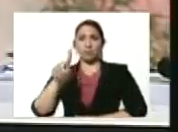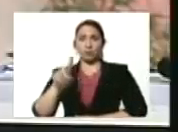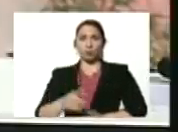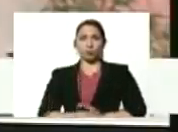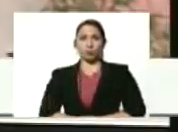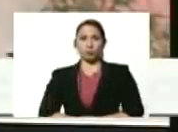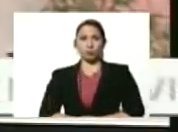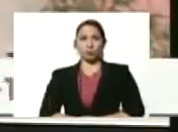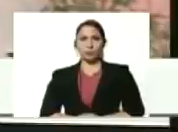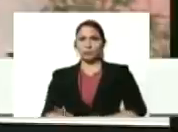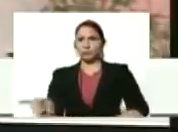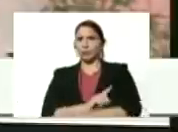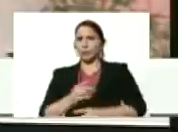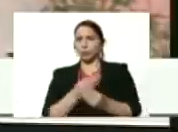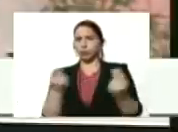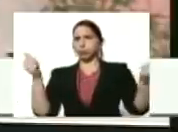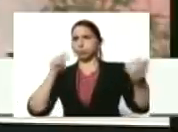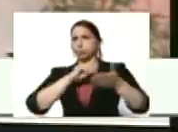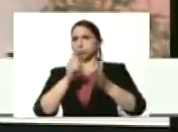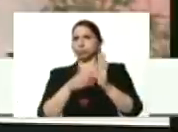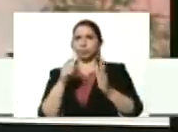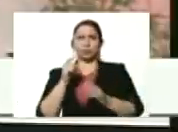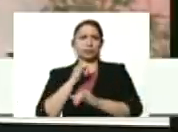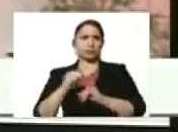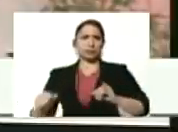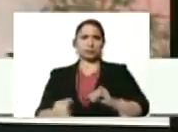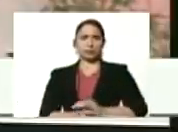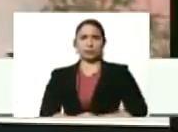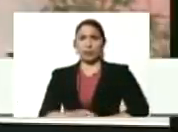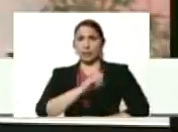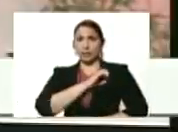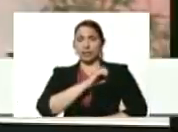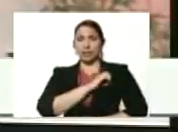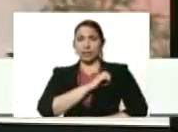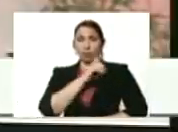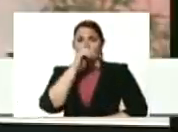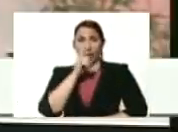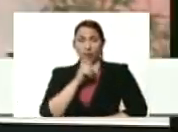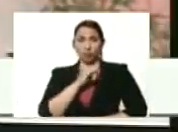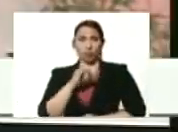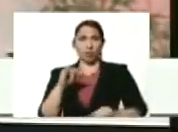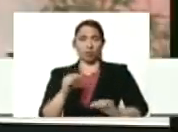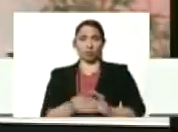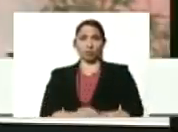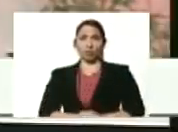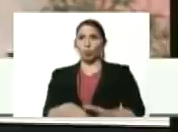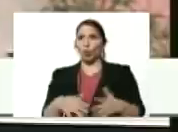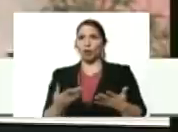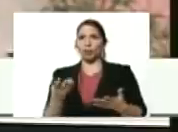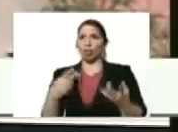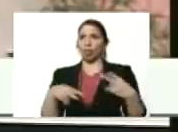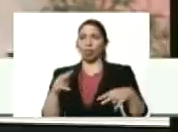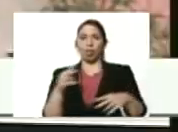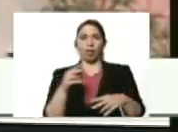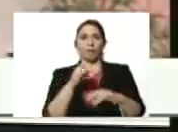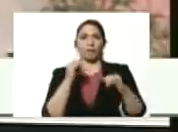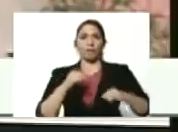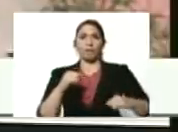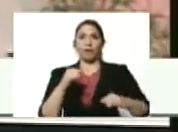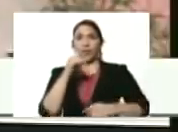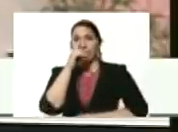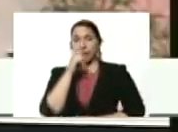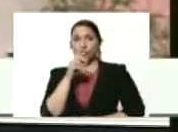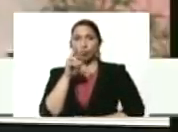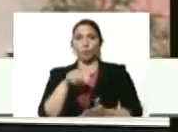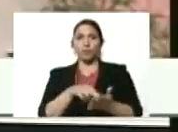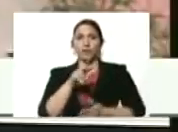Pasó volando enero, ¿verdad? Volando pasó enero. Ya cuando nos descuidemos, feliz año 2022, pues.